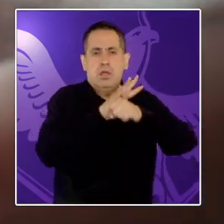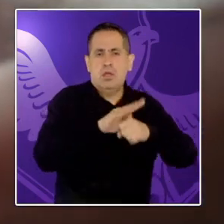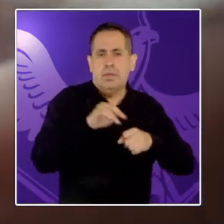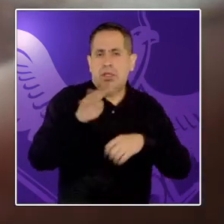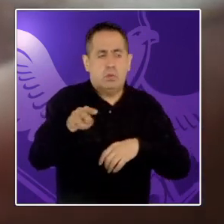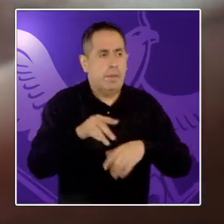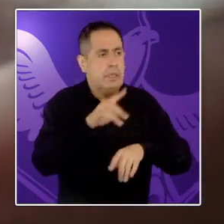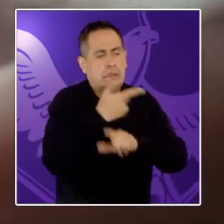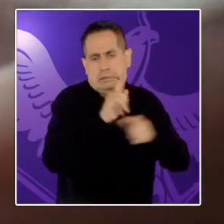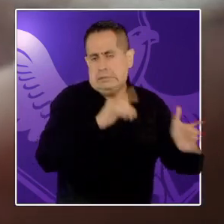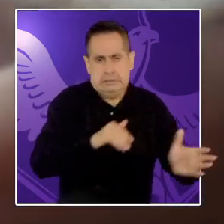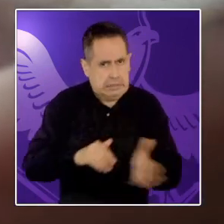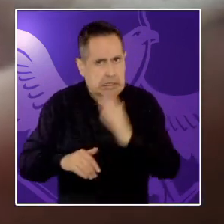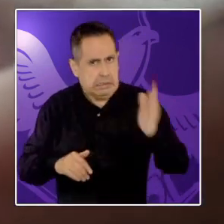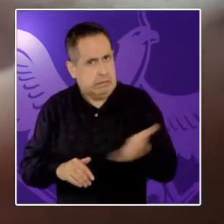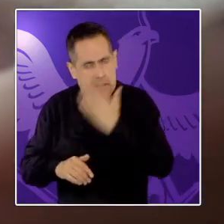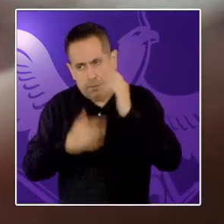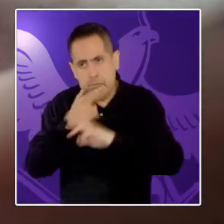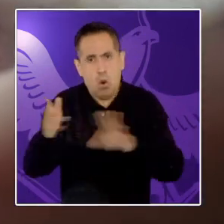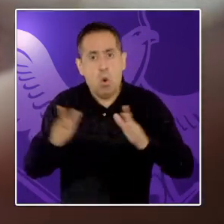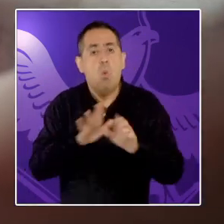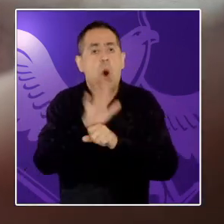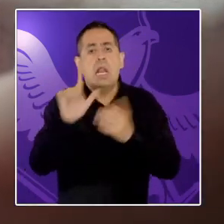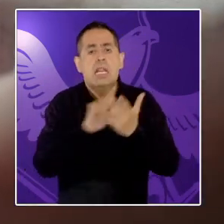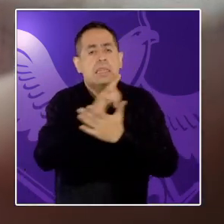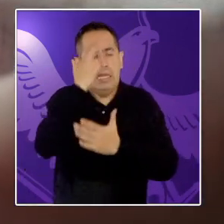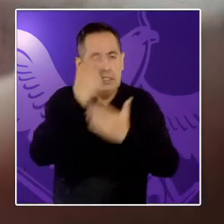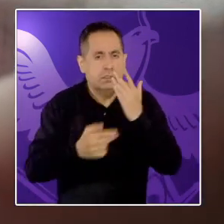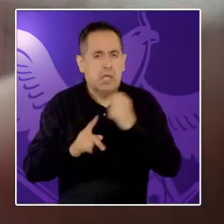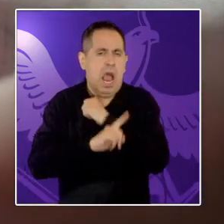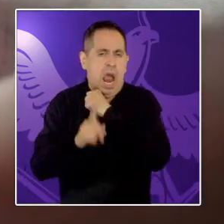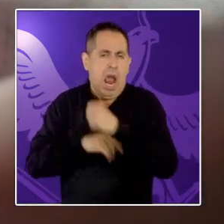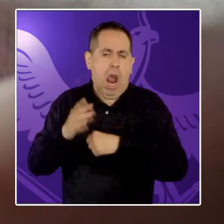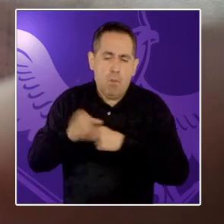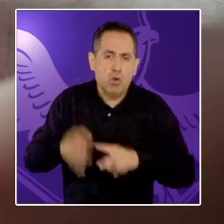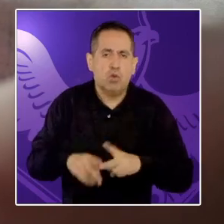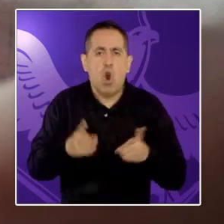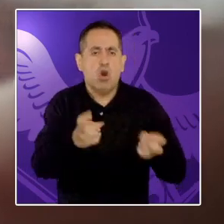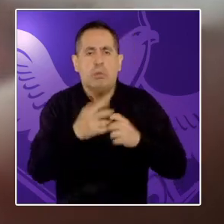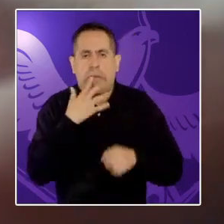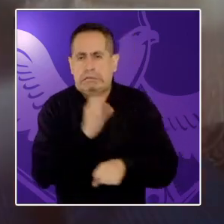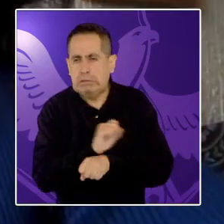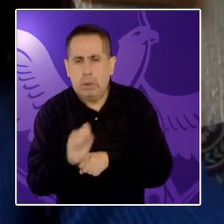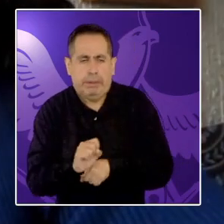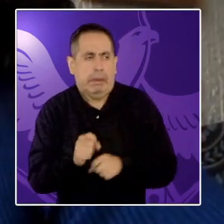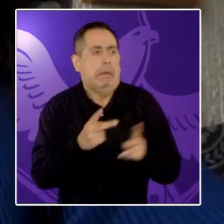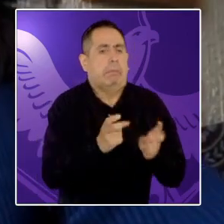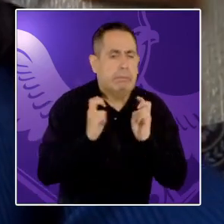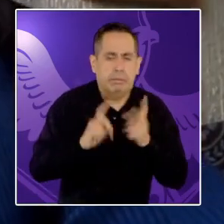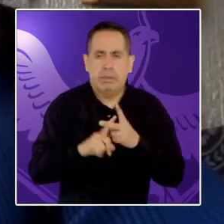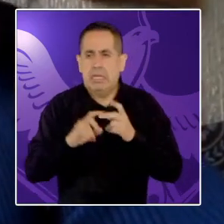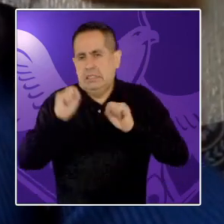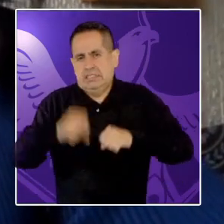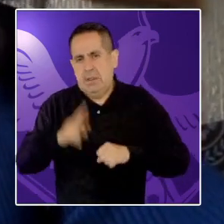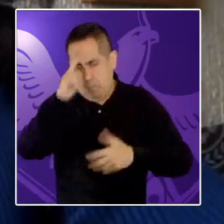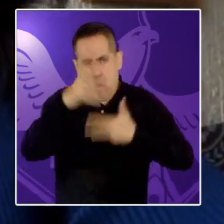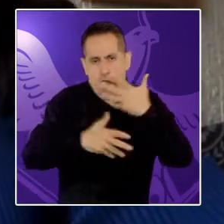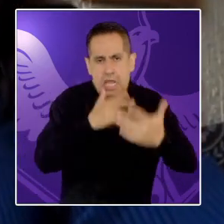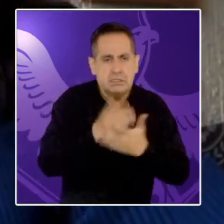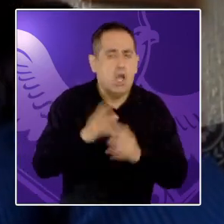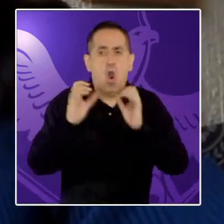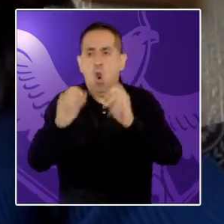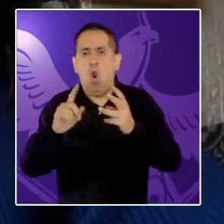de la epidemia por el COVID-19. Los delitos que se encuadran en el marco de la ley son el aborto, el robo simple, sin agravantes